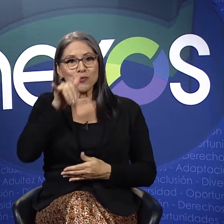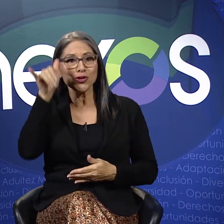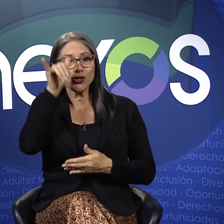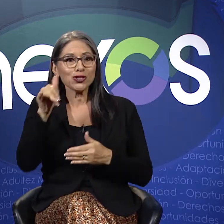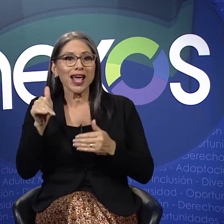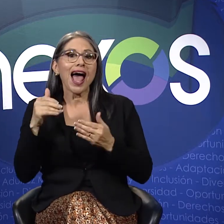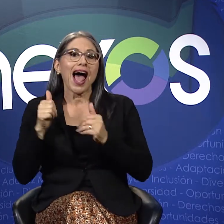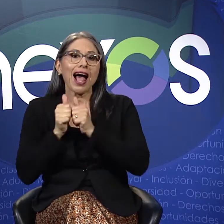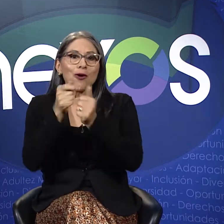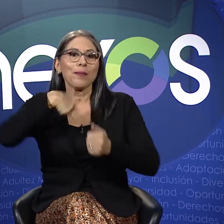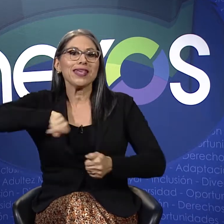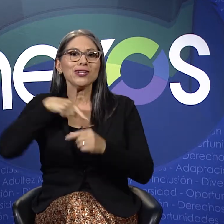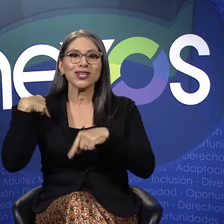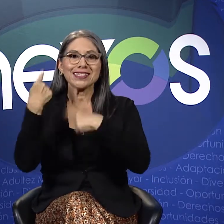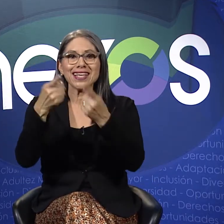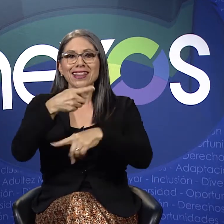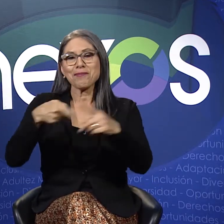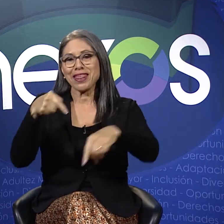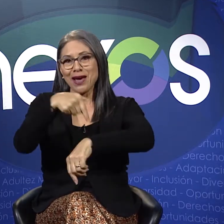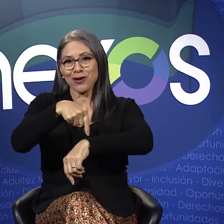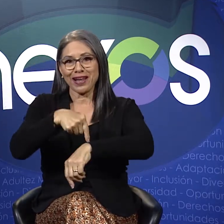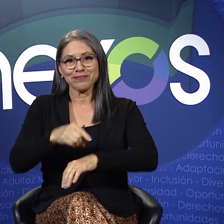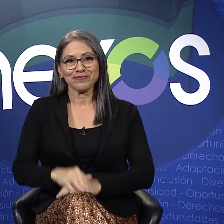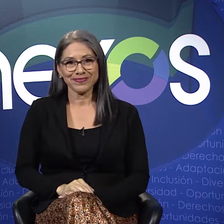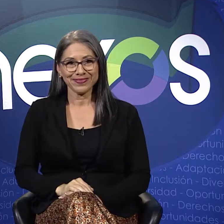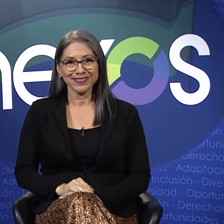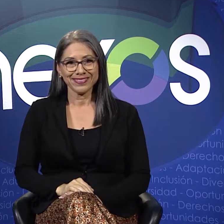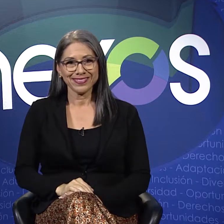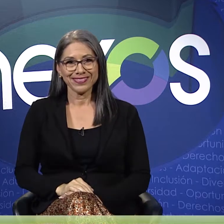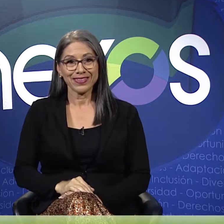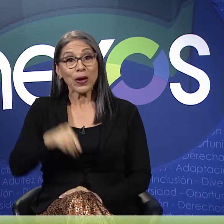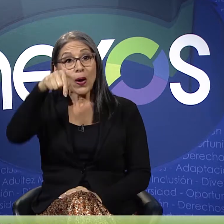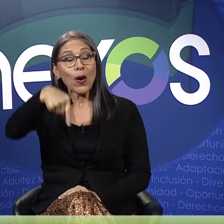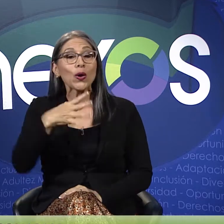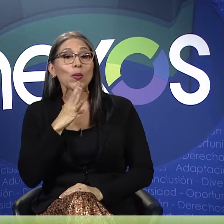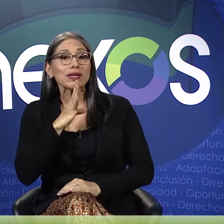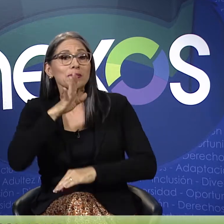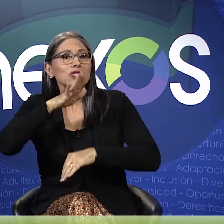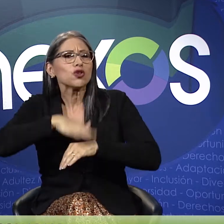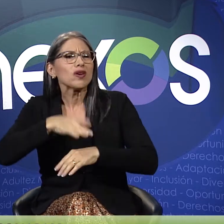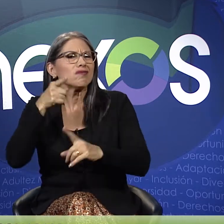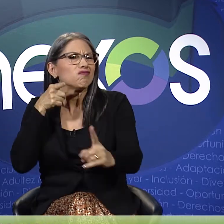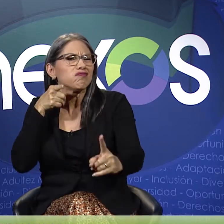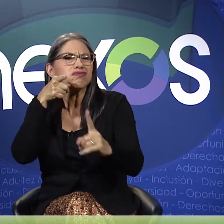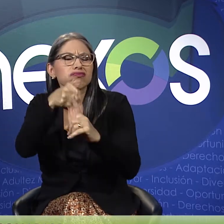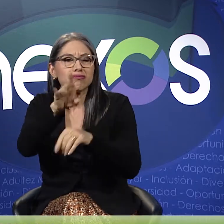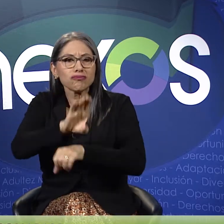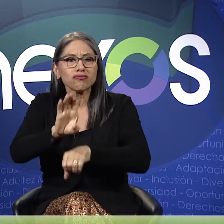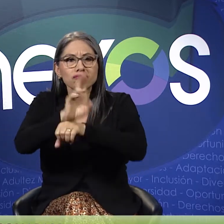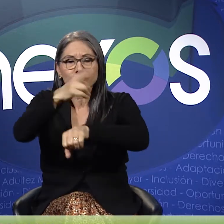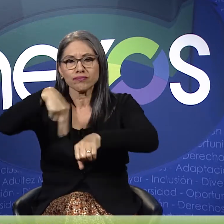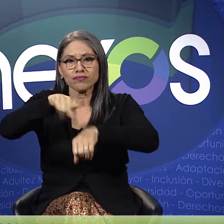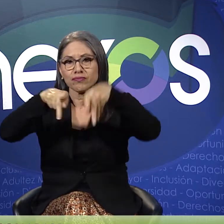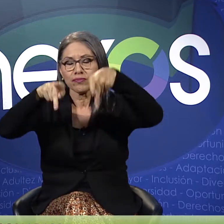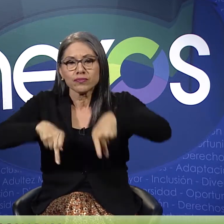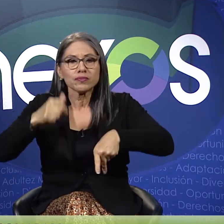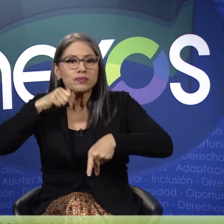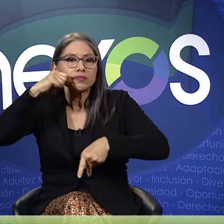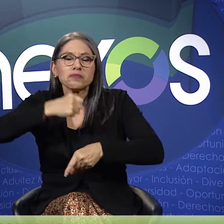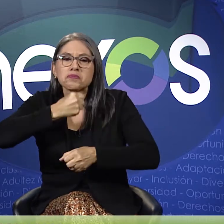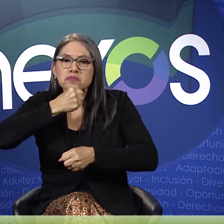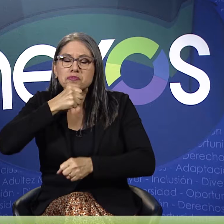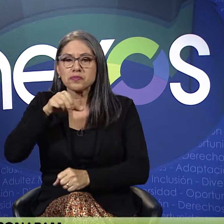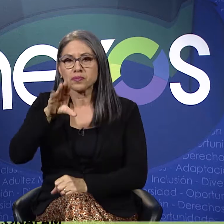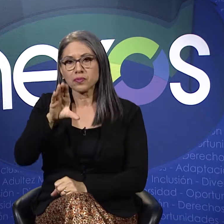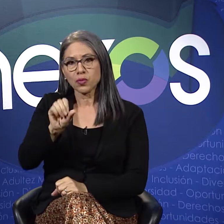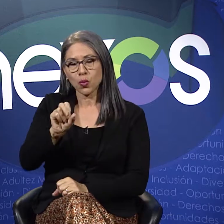Yuri Muñoz. Acompáñenos la siguiente media hora. Hoy conversaremos sobre la hoja de ruta del Consejo Nacional de Personas Adultas Mayores